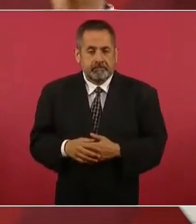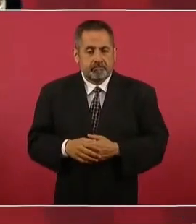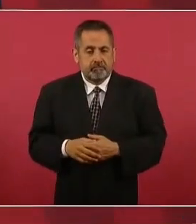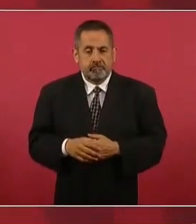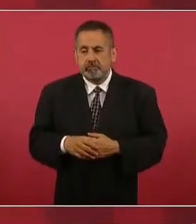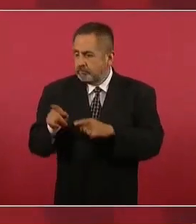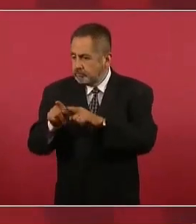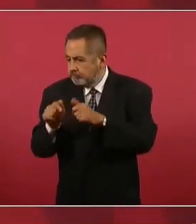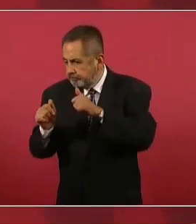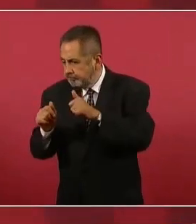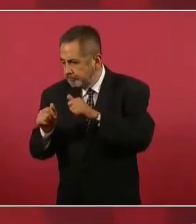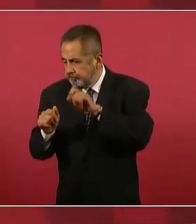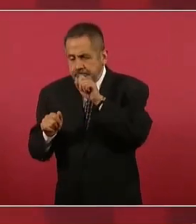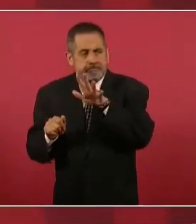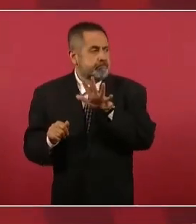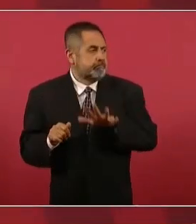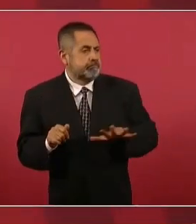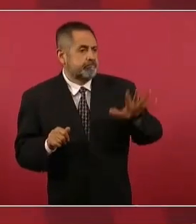atender